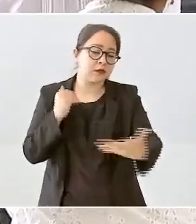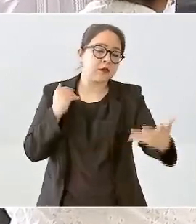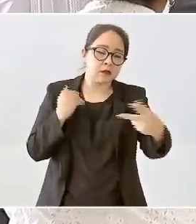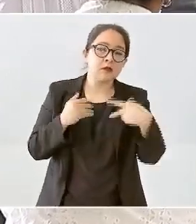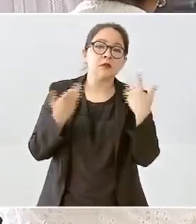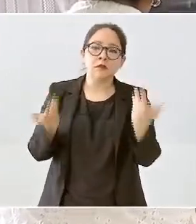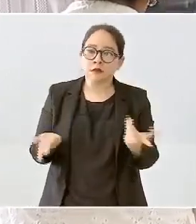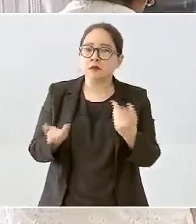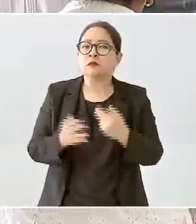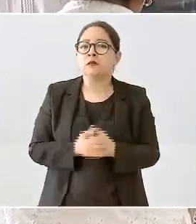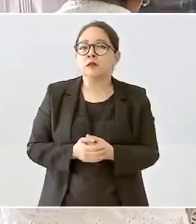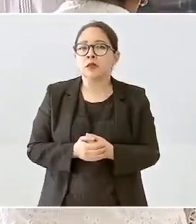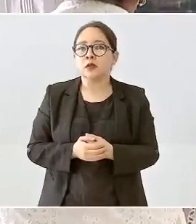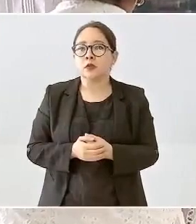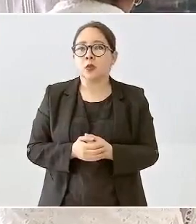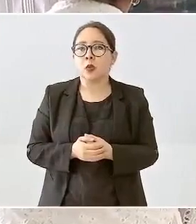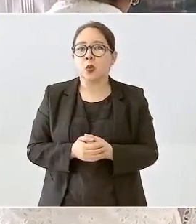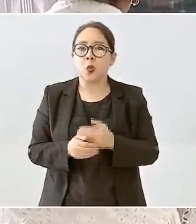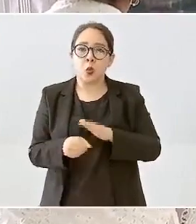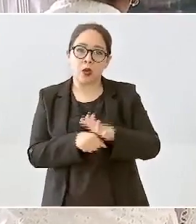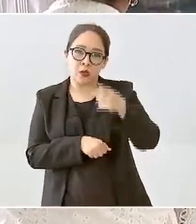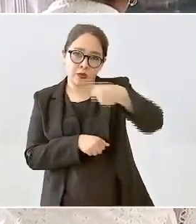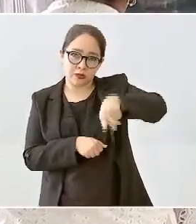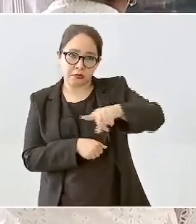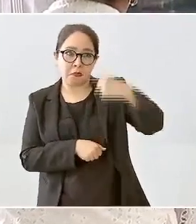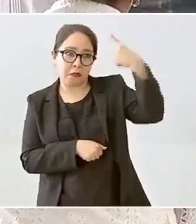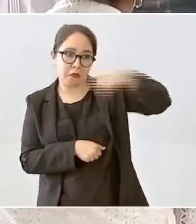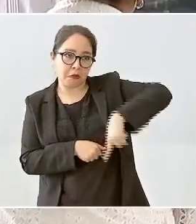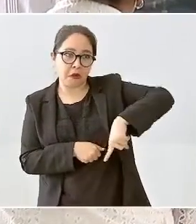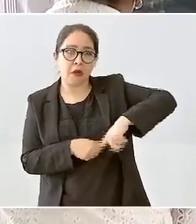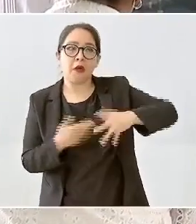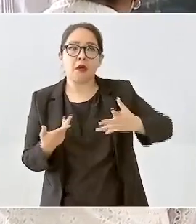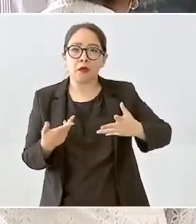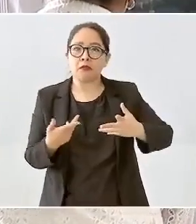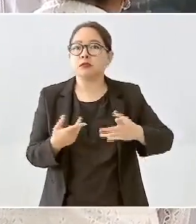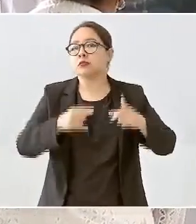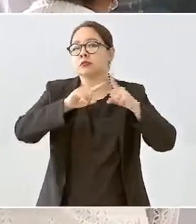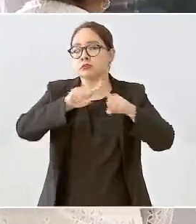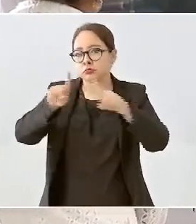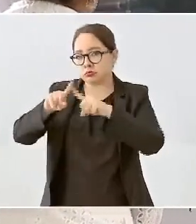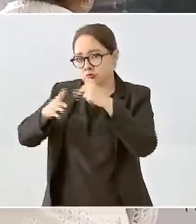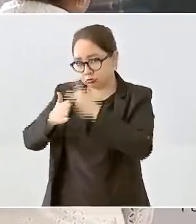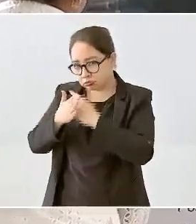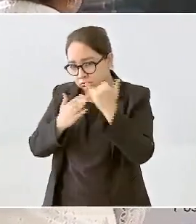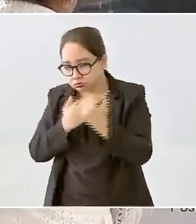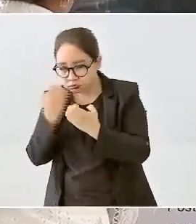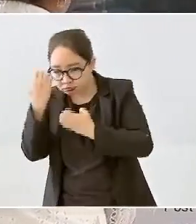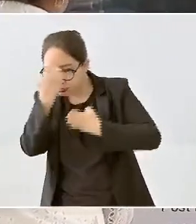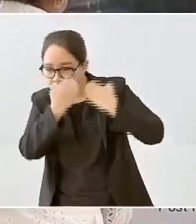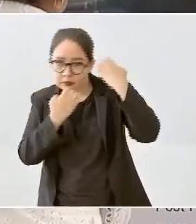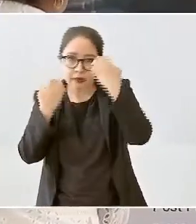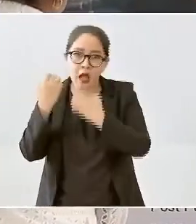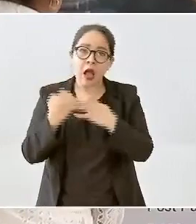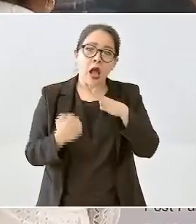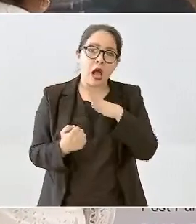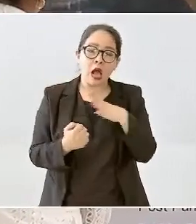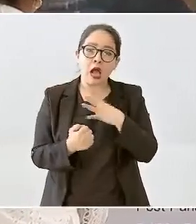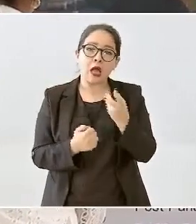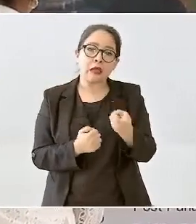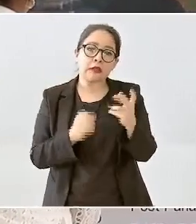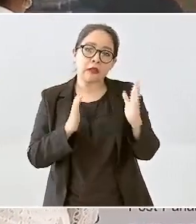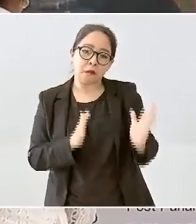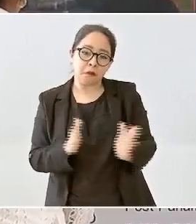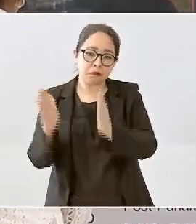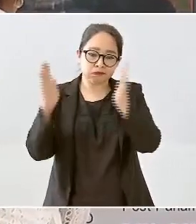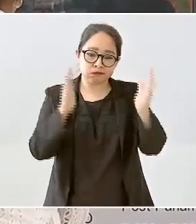ya arrancamos con las indicaciones que usted nos dio en toda la parte de proyectos y estudios, vamos a tener esta terminal de